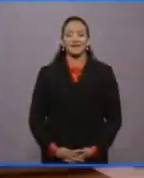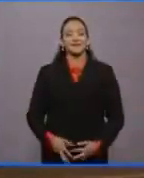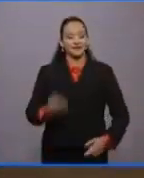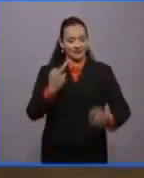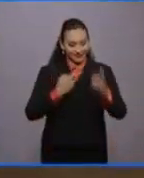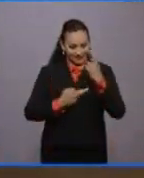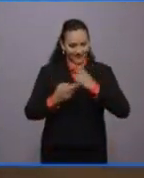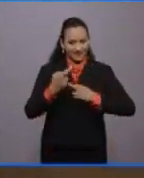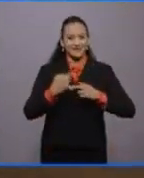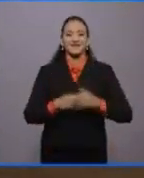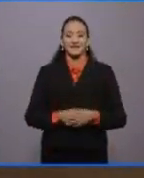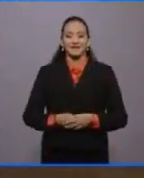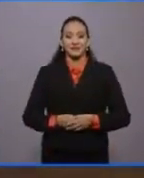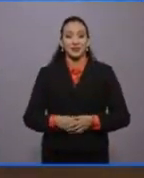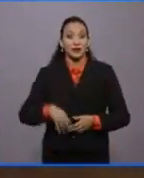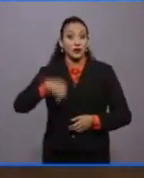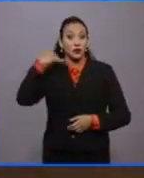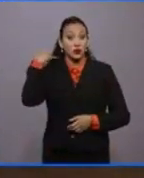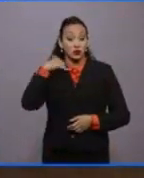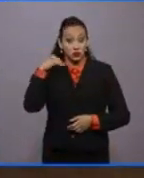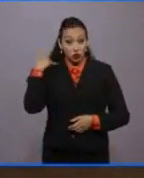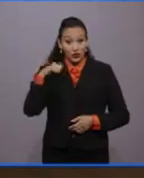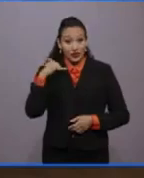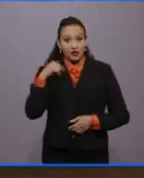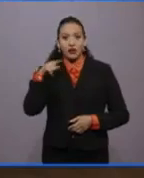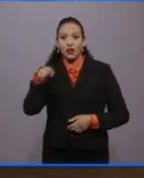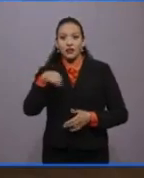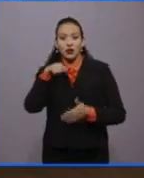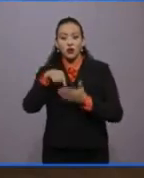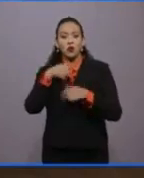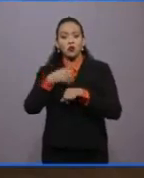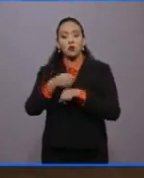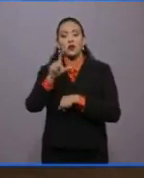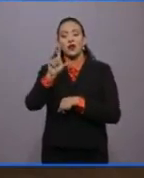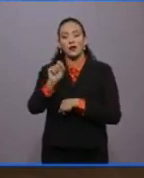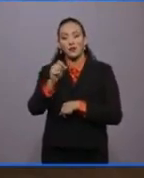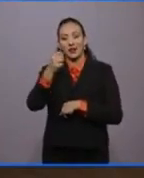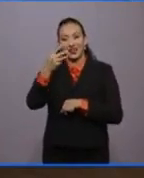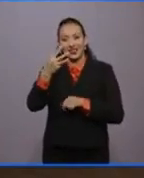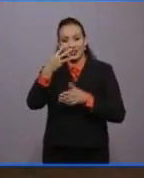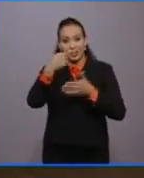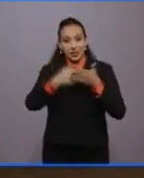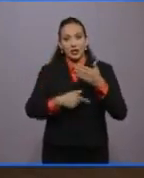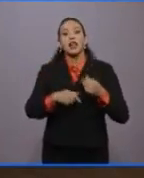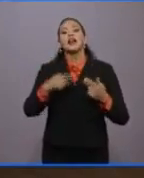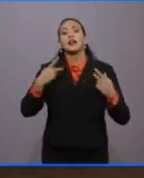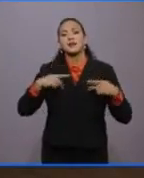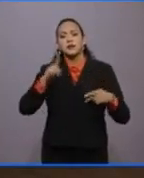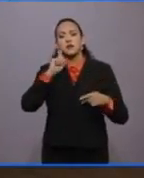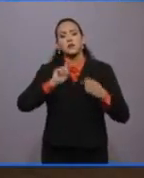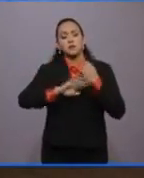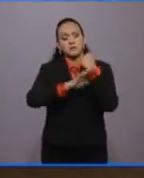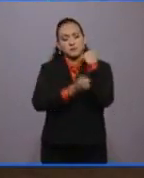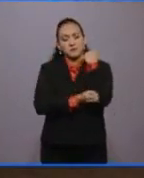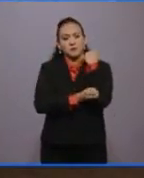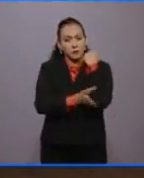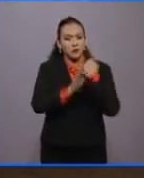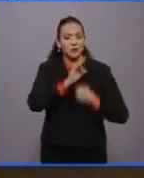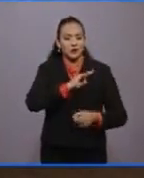Más adelante, Yucatán se convirtió en la entidad número 23 que permite la interrupción legal de un embarazo.